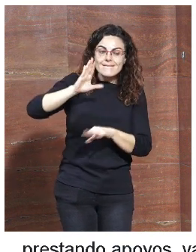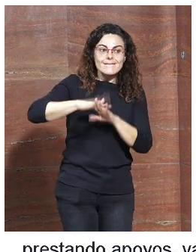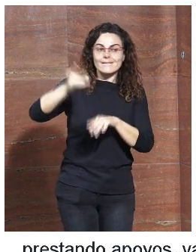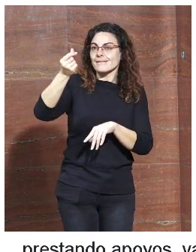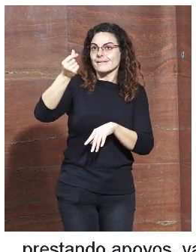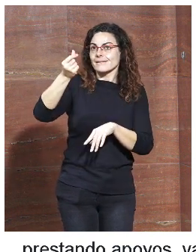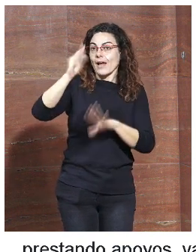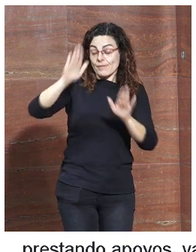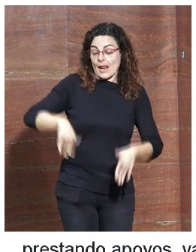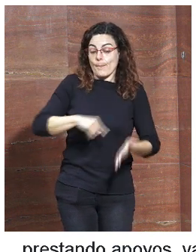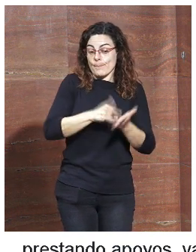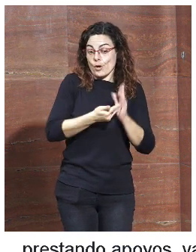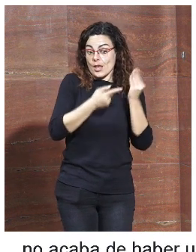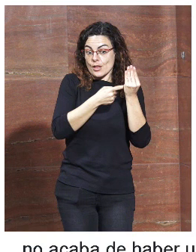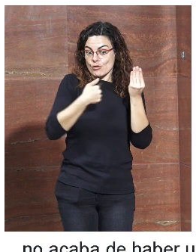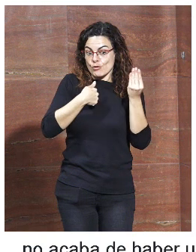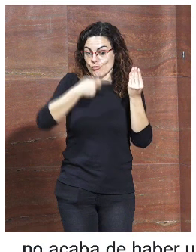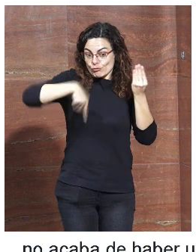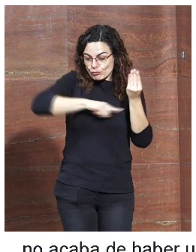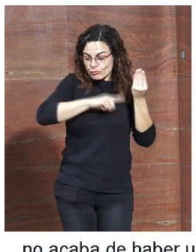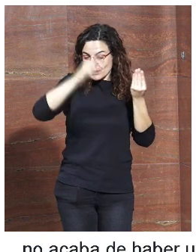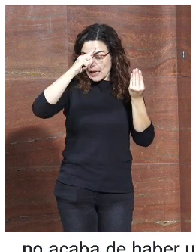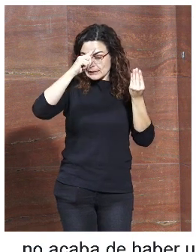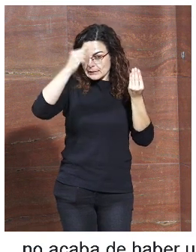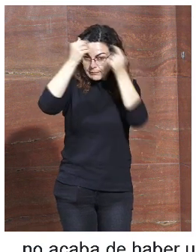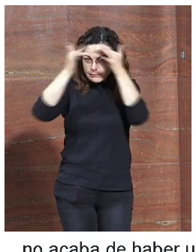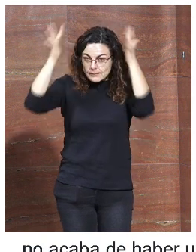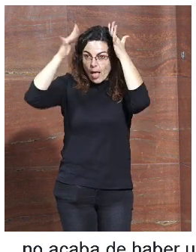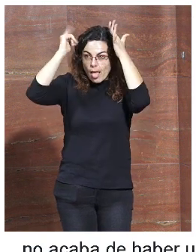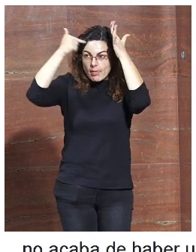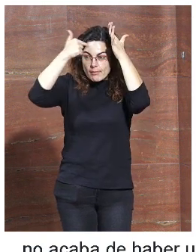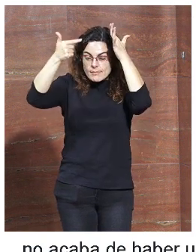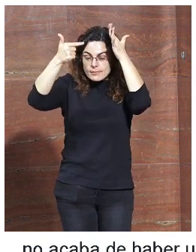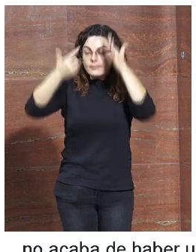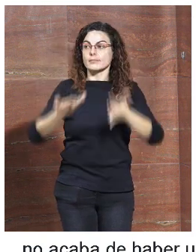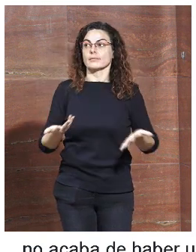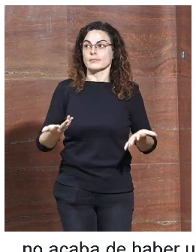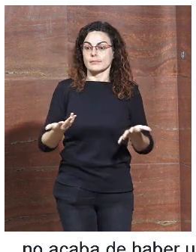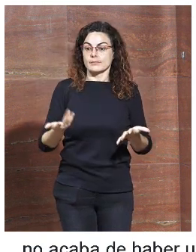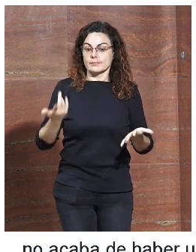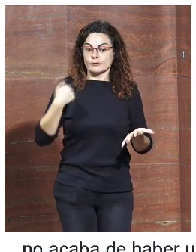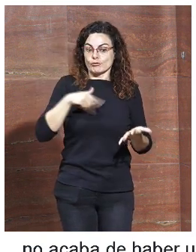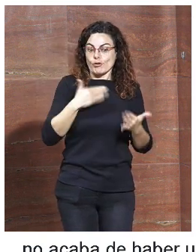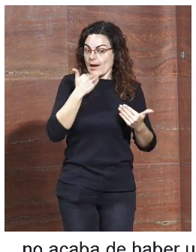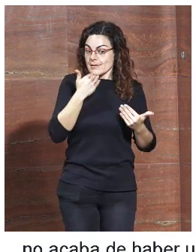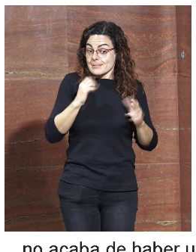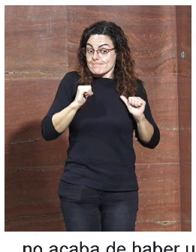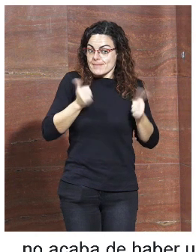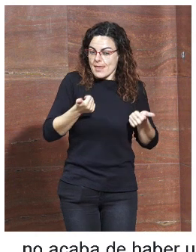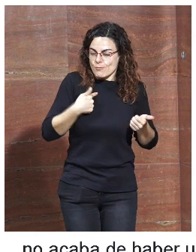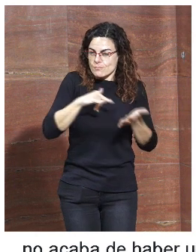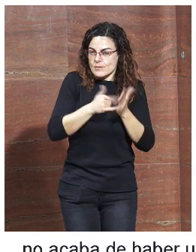el proyecto que teníamos en mente, pues desde el comienzo casi.